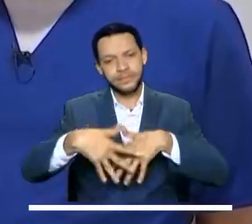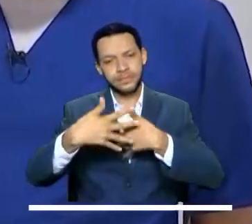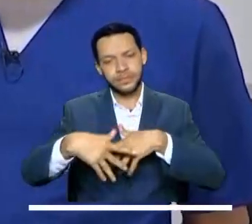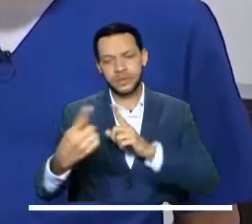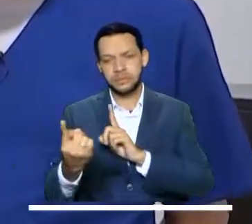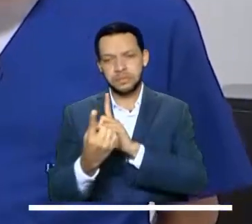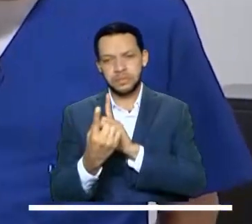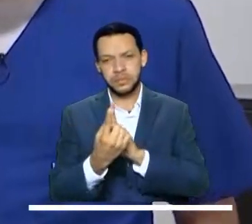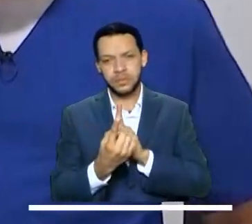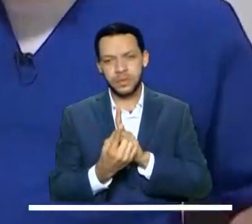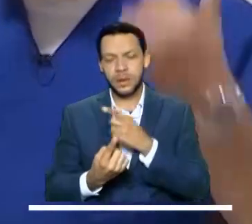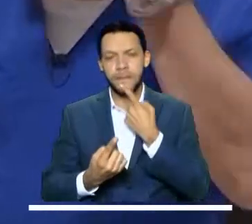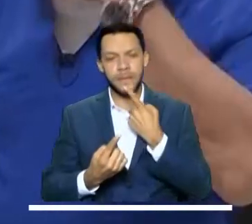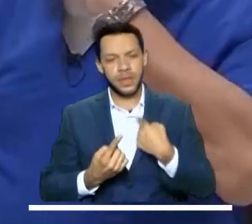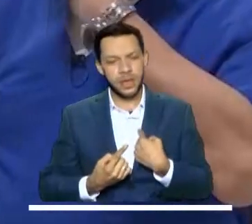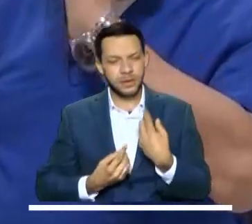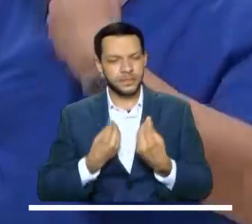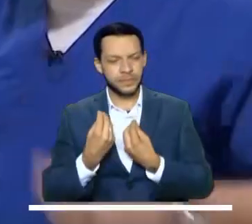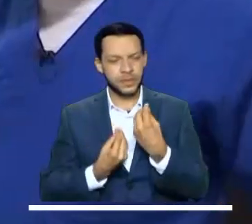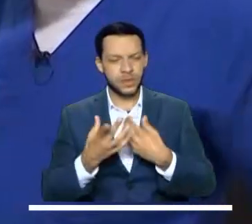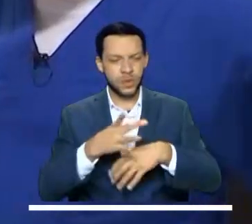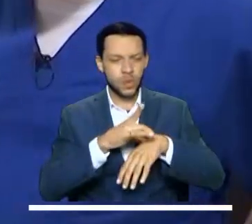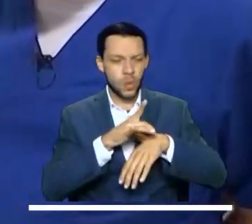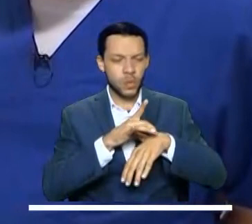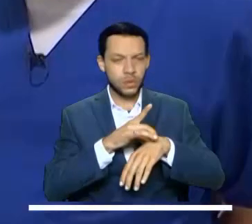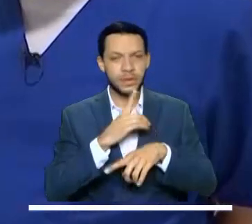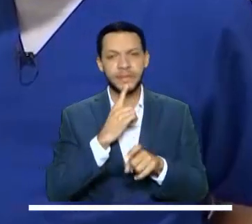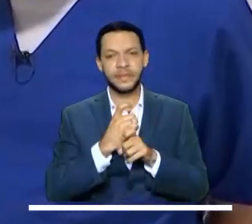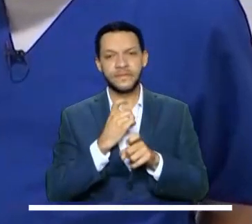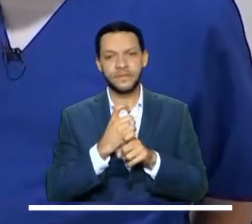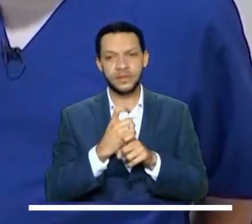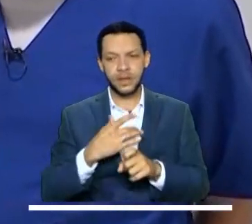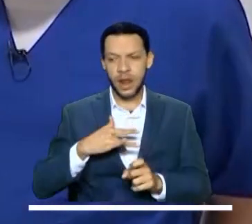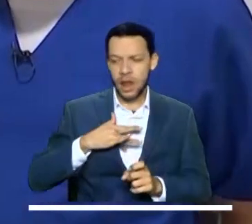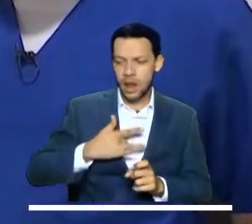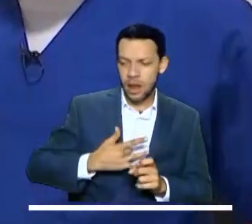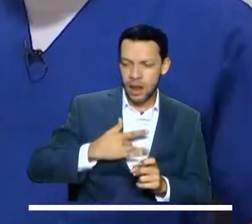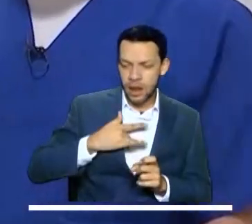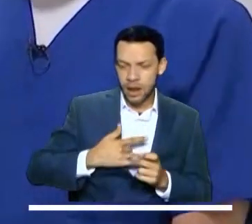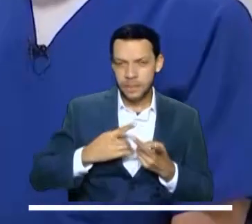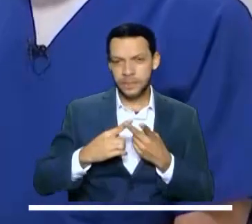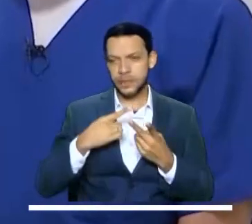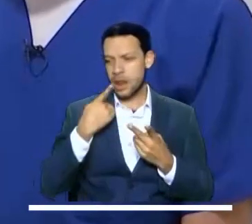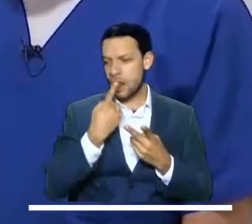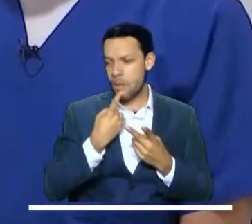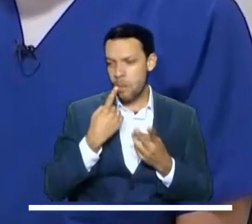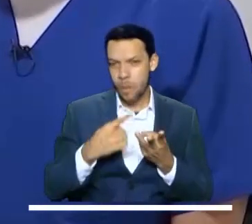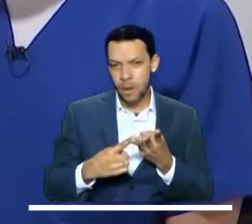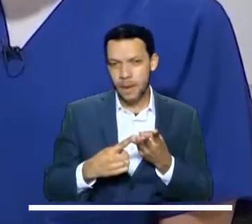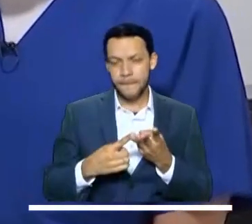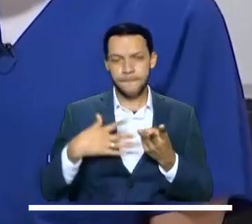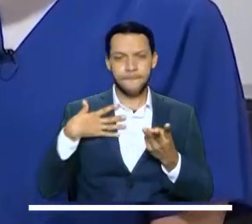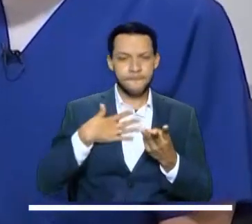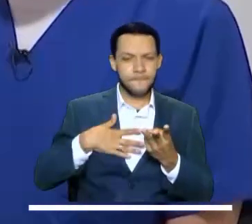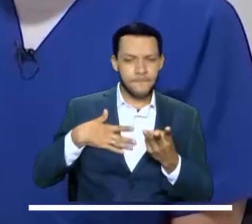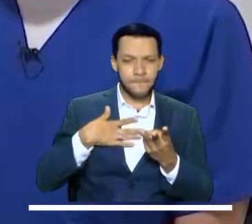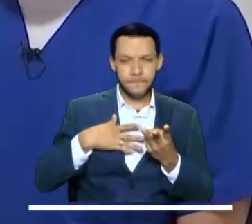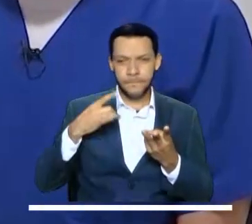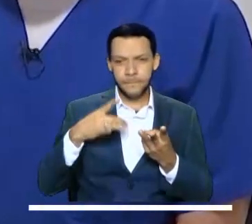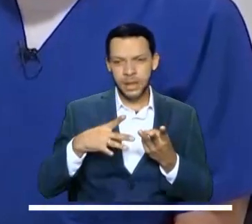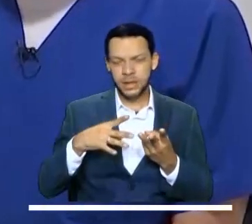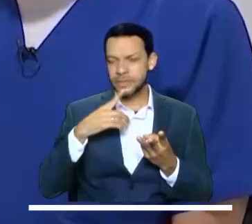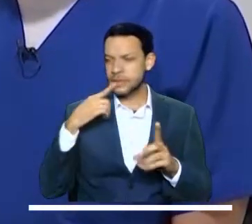y nos dicen: doctor, ¿qué será que es que a mí me duele la boca del estómago? Yo tengo un malestar en el estómago. Y como dicen